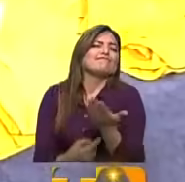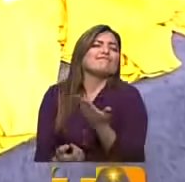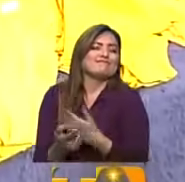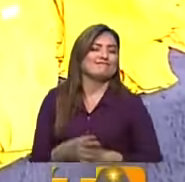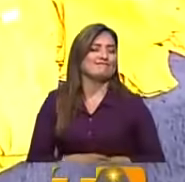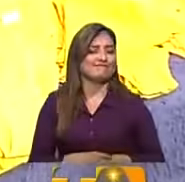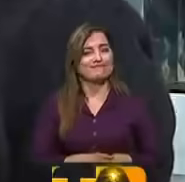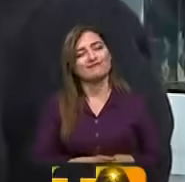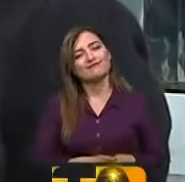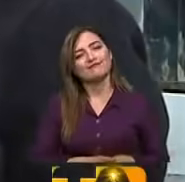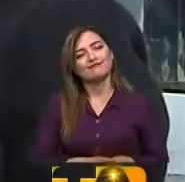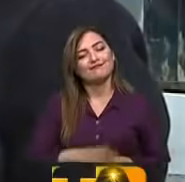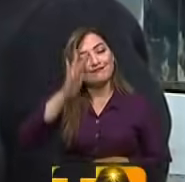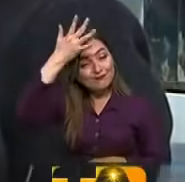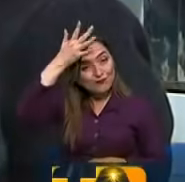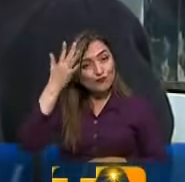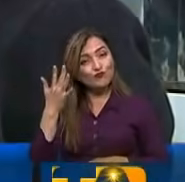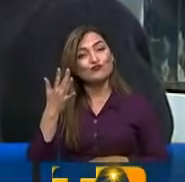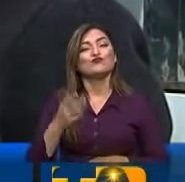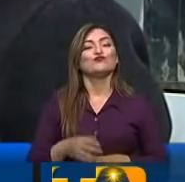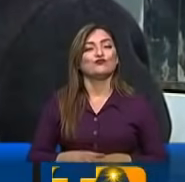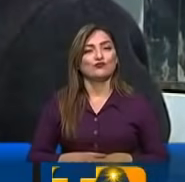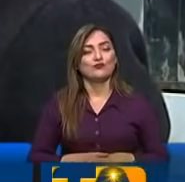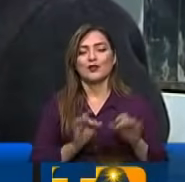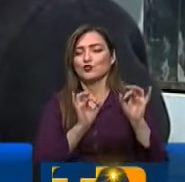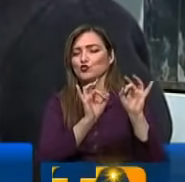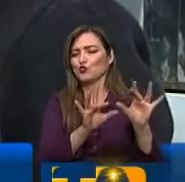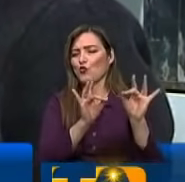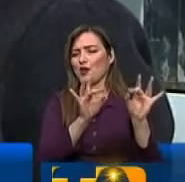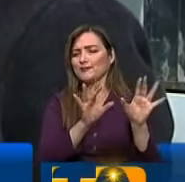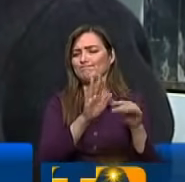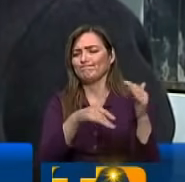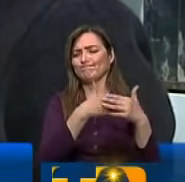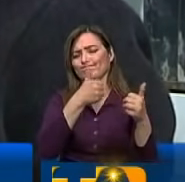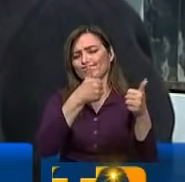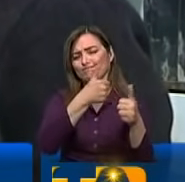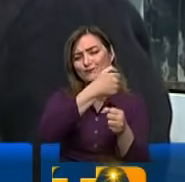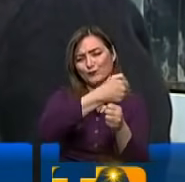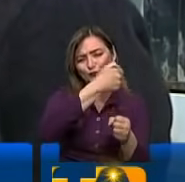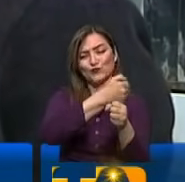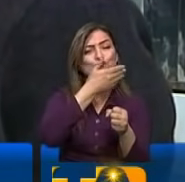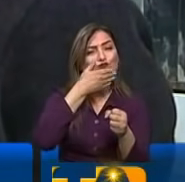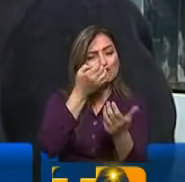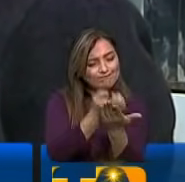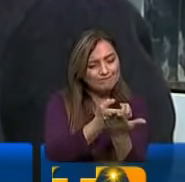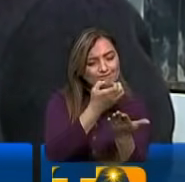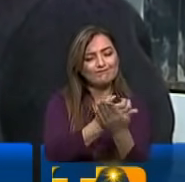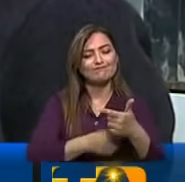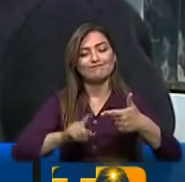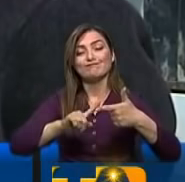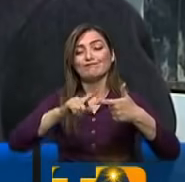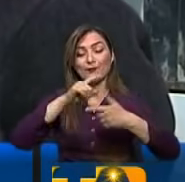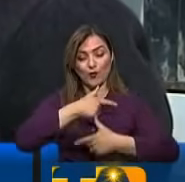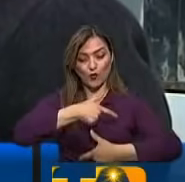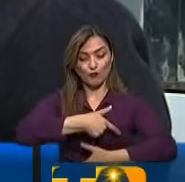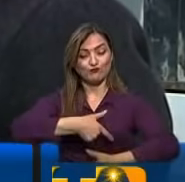2022. El amarillo es para la suerte, para que nos vaya bien en el trabajo, para mejorar la economía. El rojo para